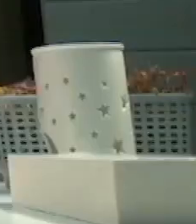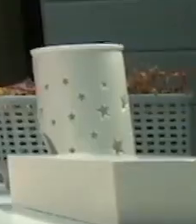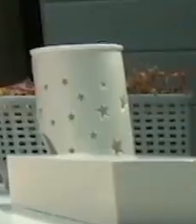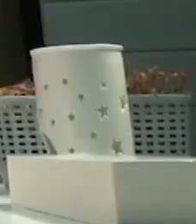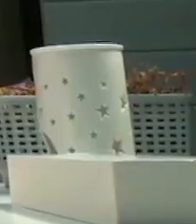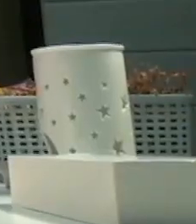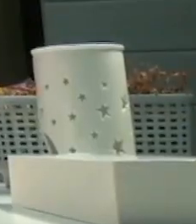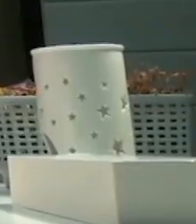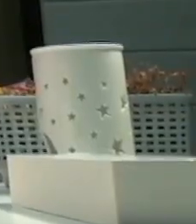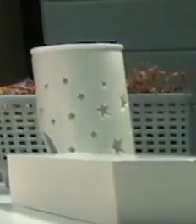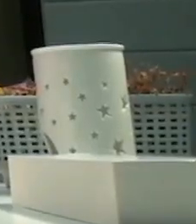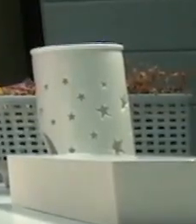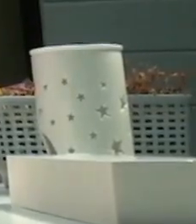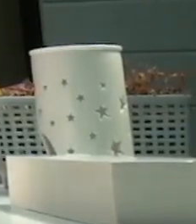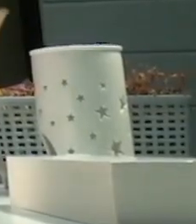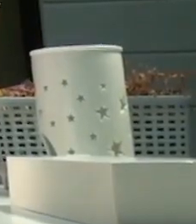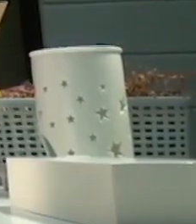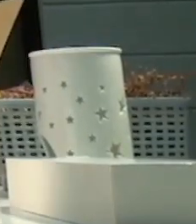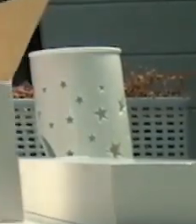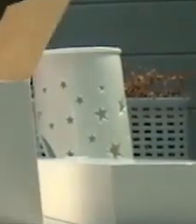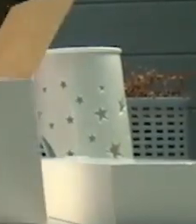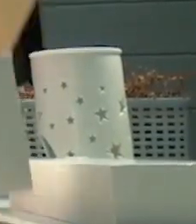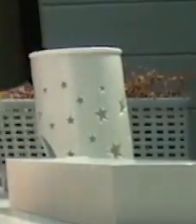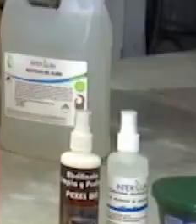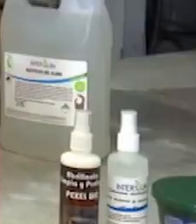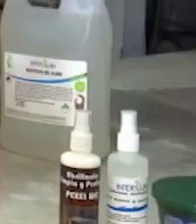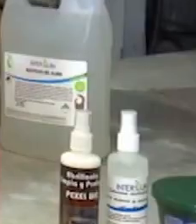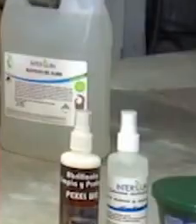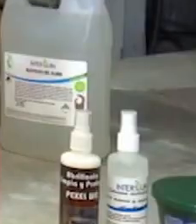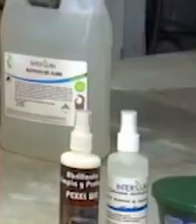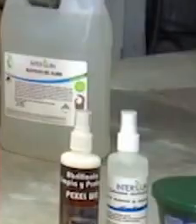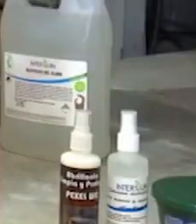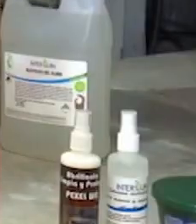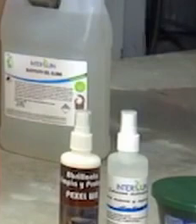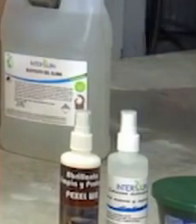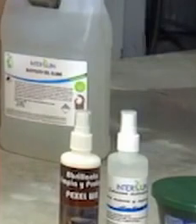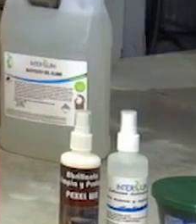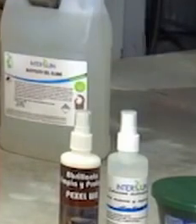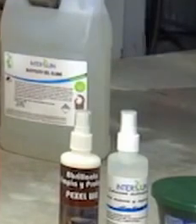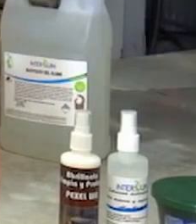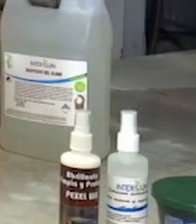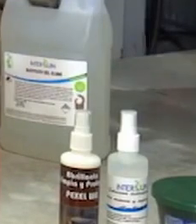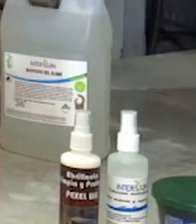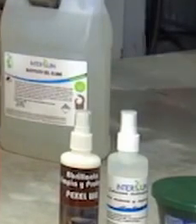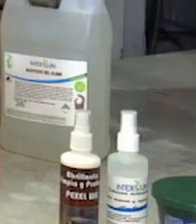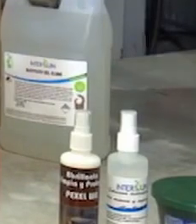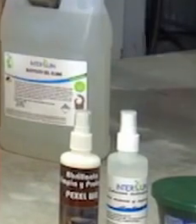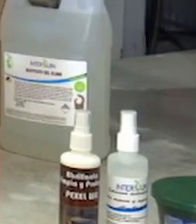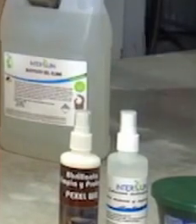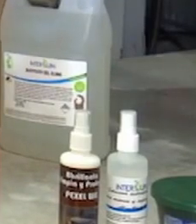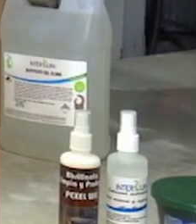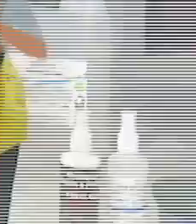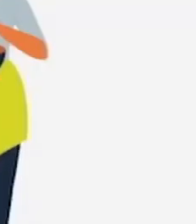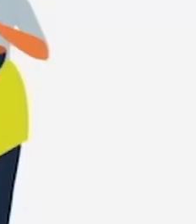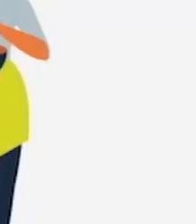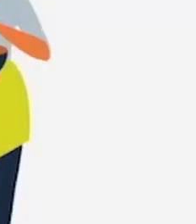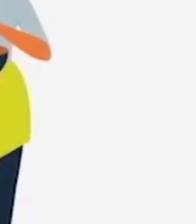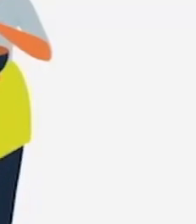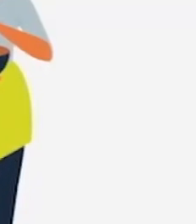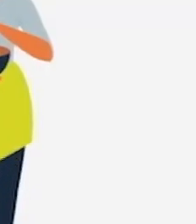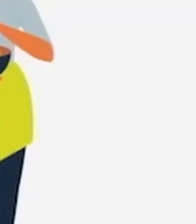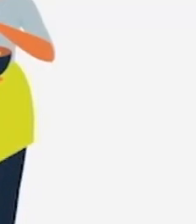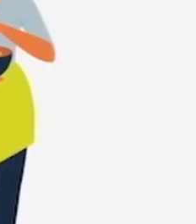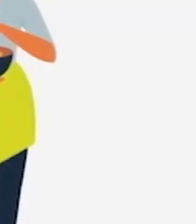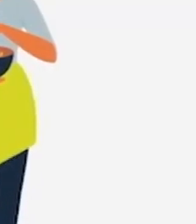familias. Especial Mamá Extraordinaria, este domingo 15 de agosto a las 6:30 de la tarde, solo